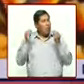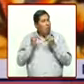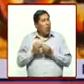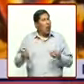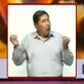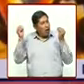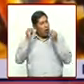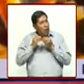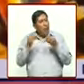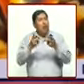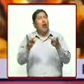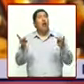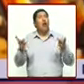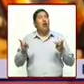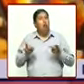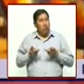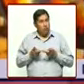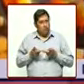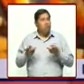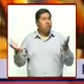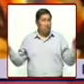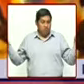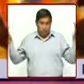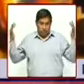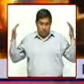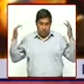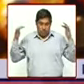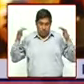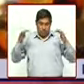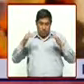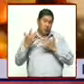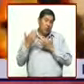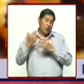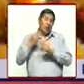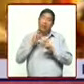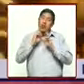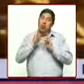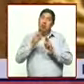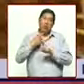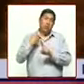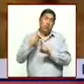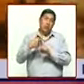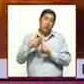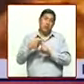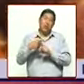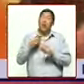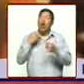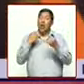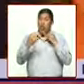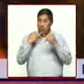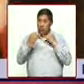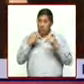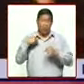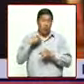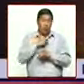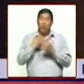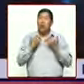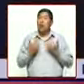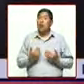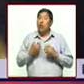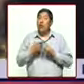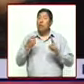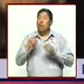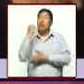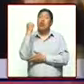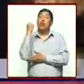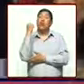entonces estamos a la espera, ¿no?, de respuestas positivas. Perfecto, muchísimas gracias. Esta es la información que tenemos en estos momentos desde la